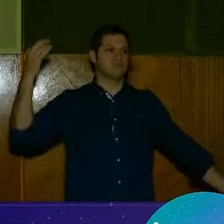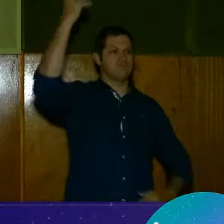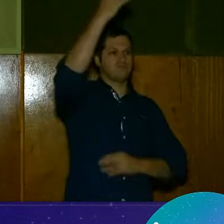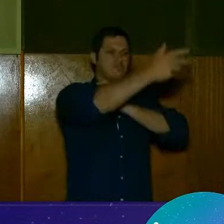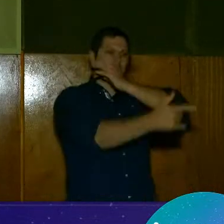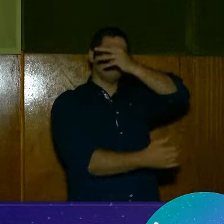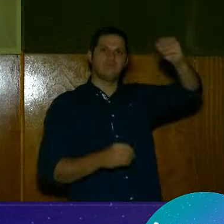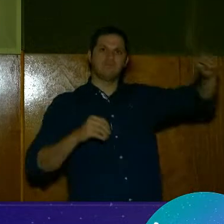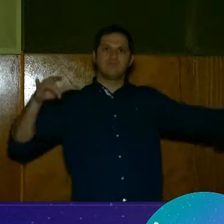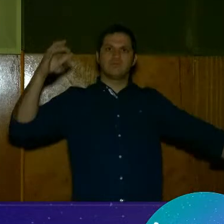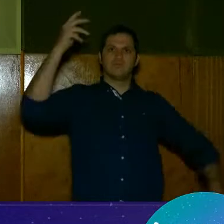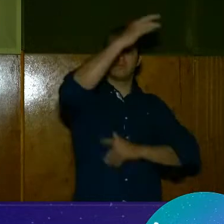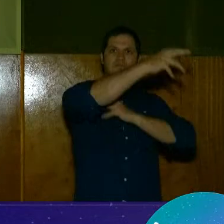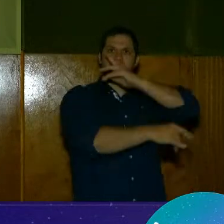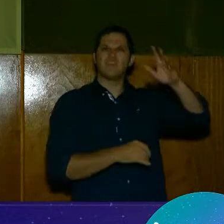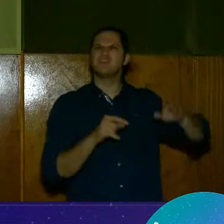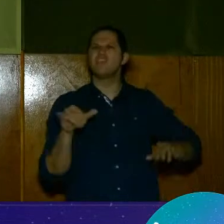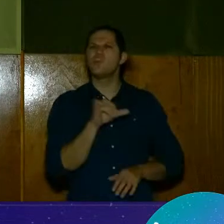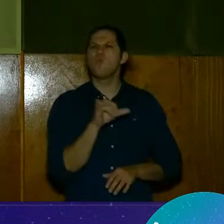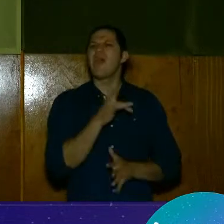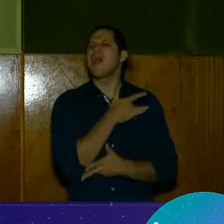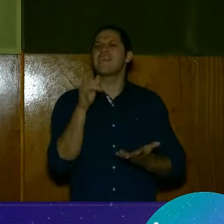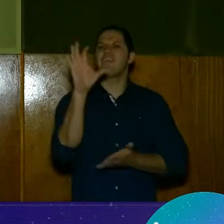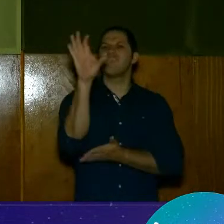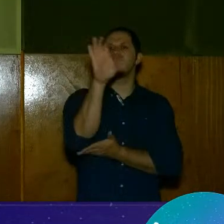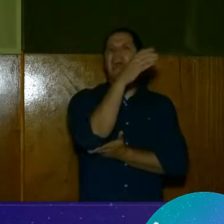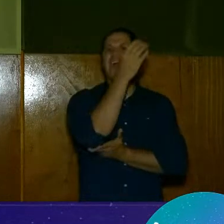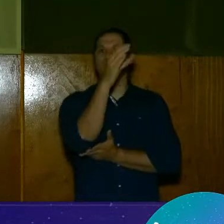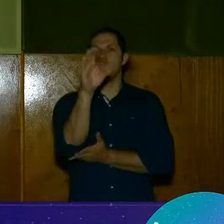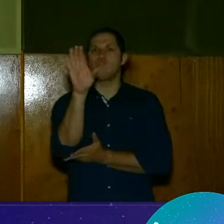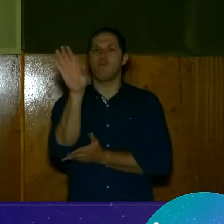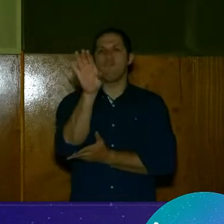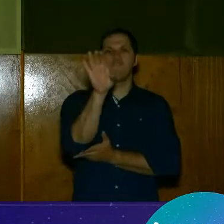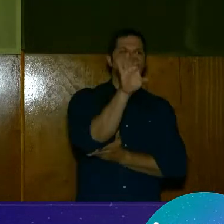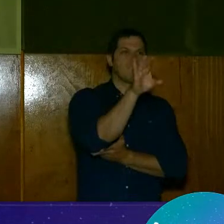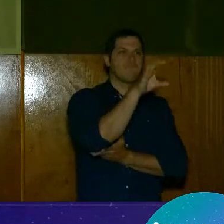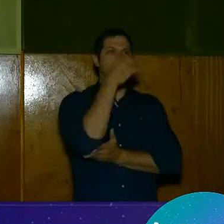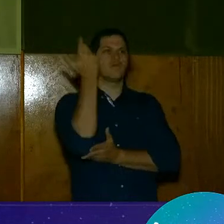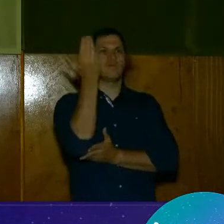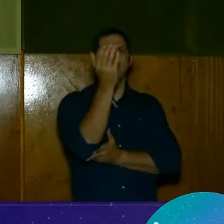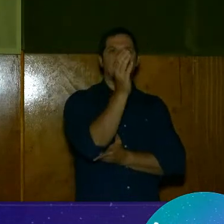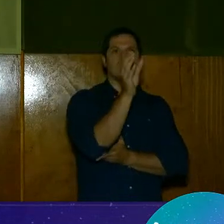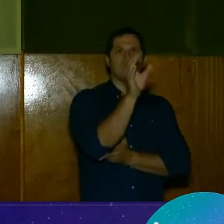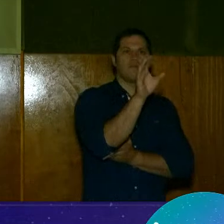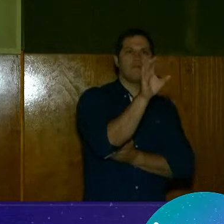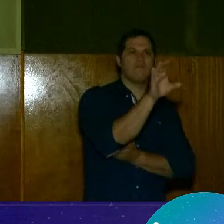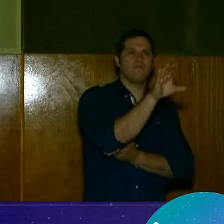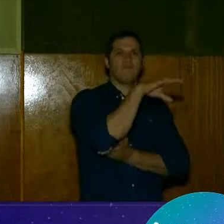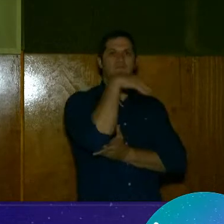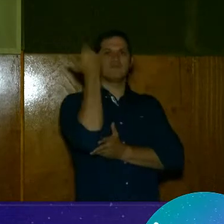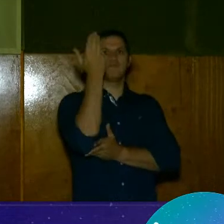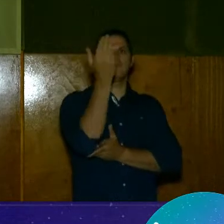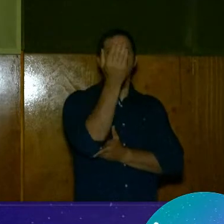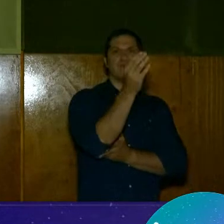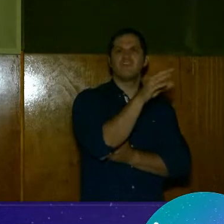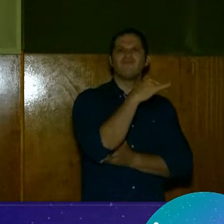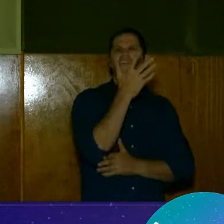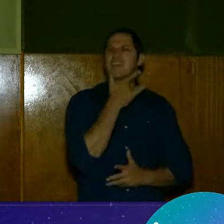pero que tiene estos chorros de luz como se ve en esta figura de la derecha que rotan